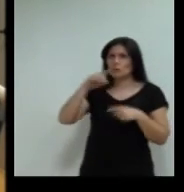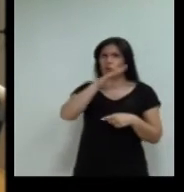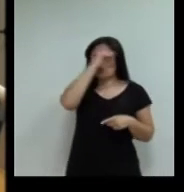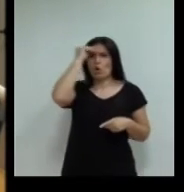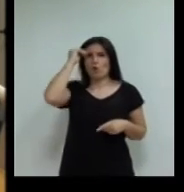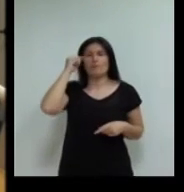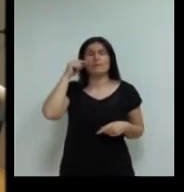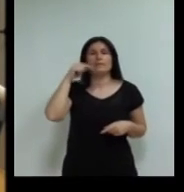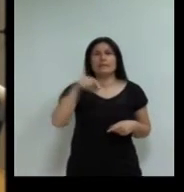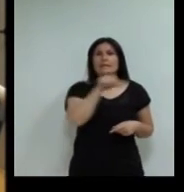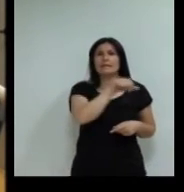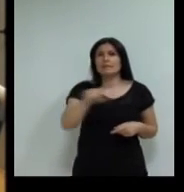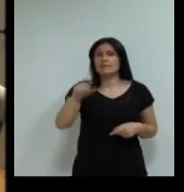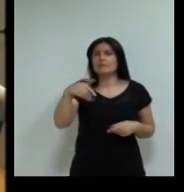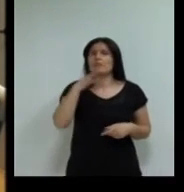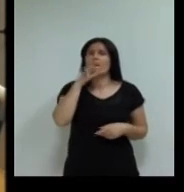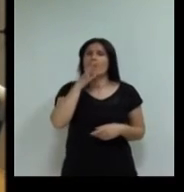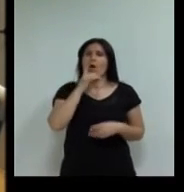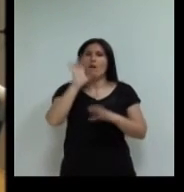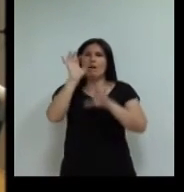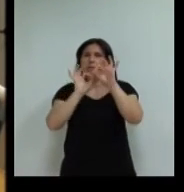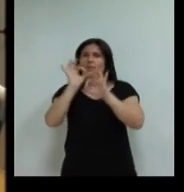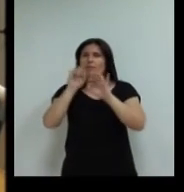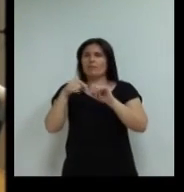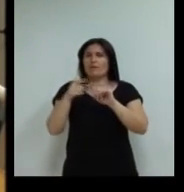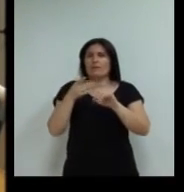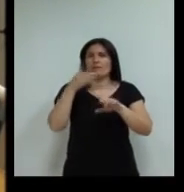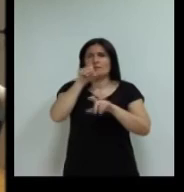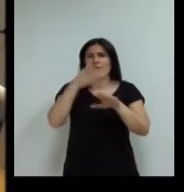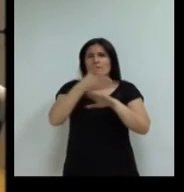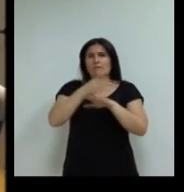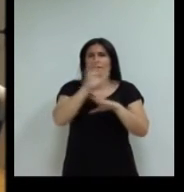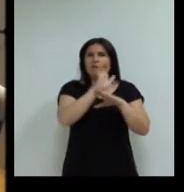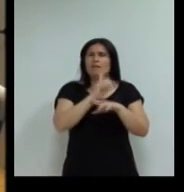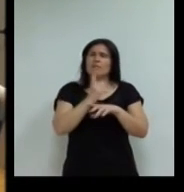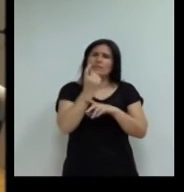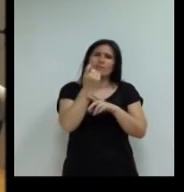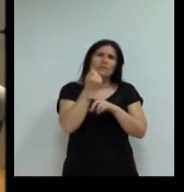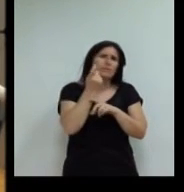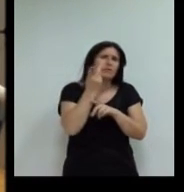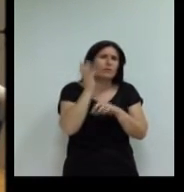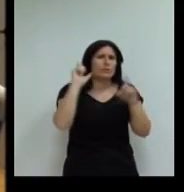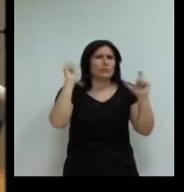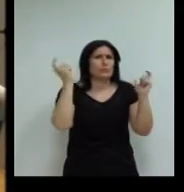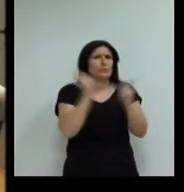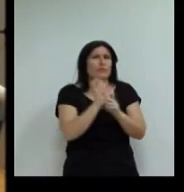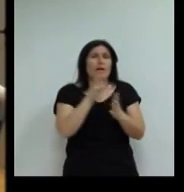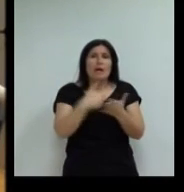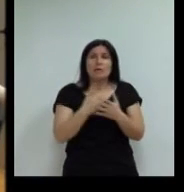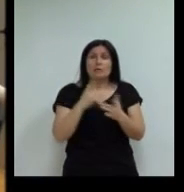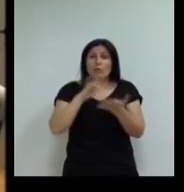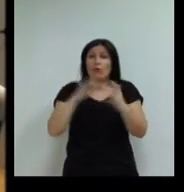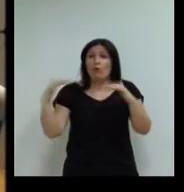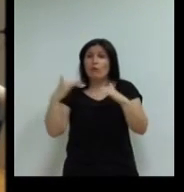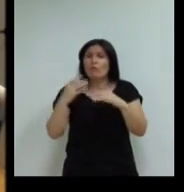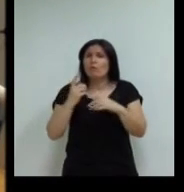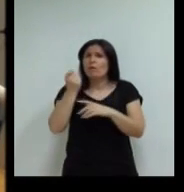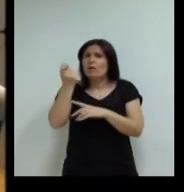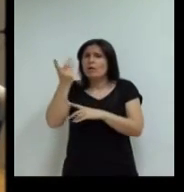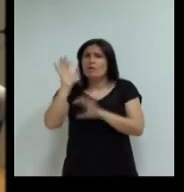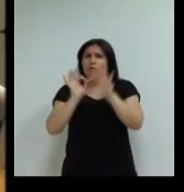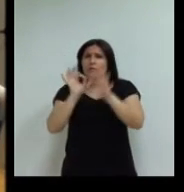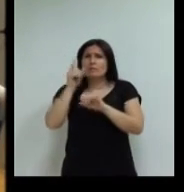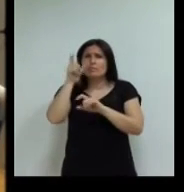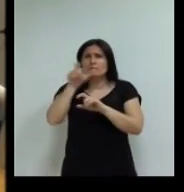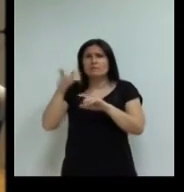haciendo las peores cifras de la historia. Ni siquiera en la final del Mundial de Fútbol se han hecho cifras tan malas como el